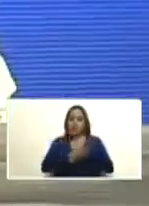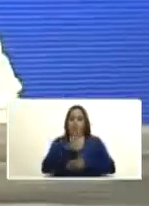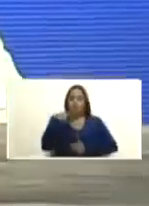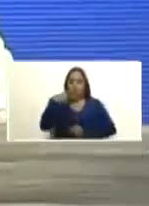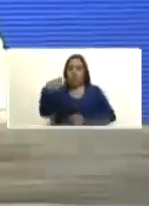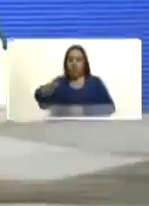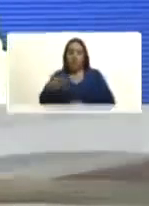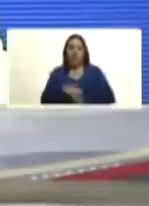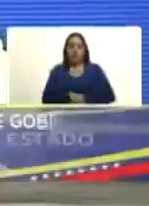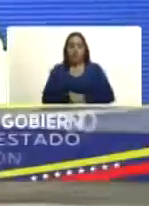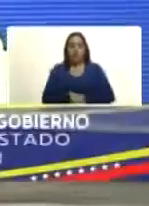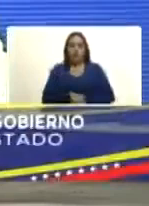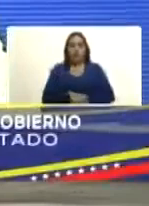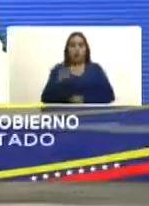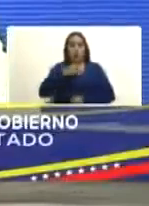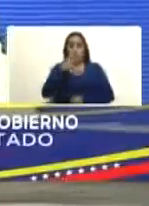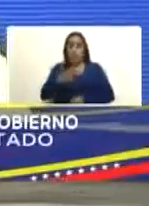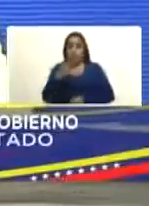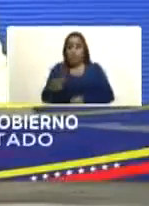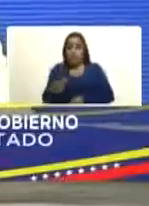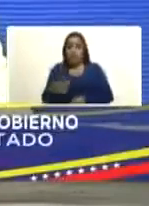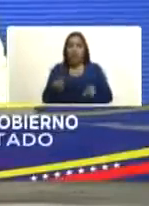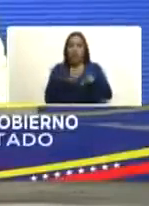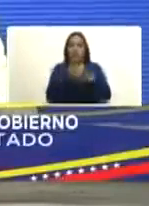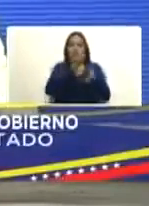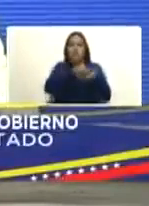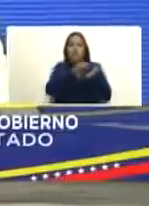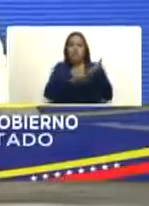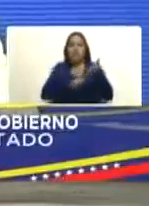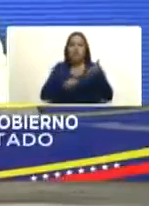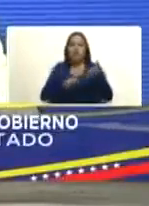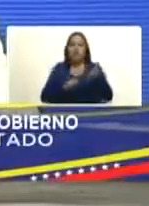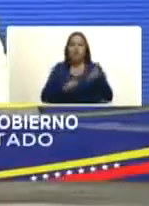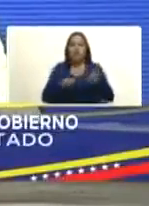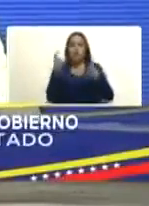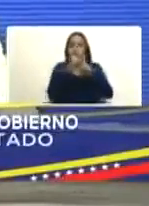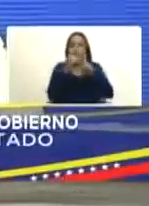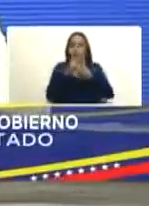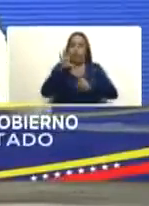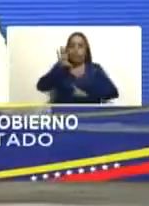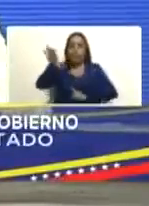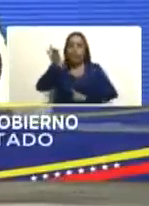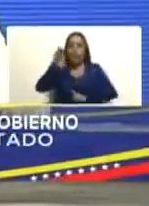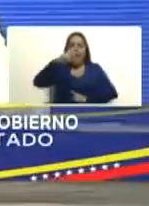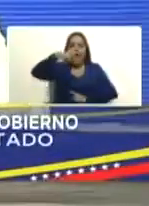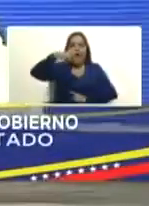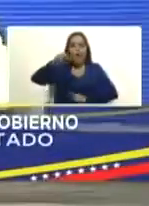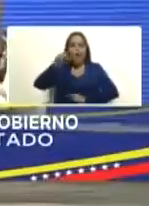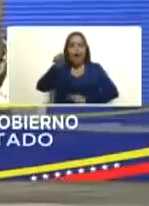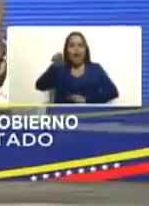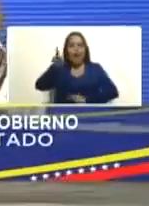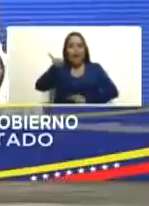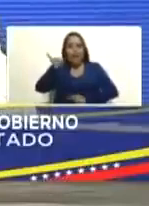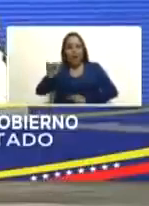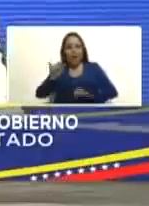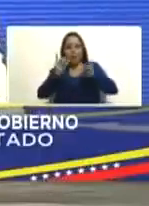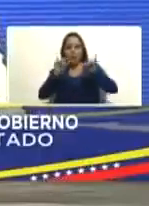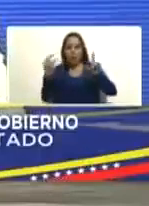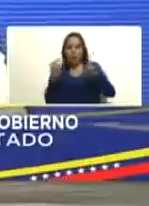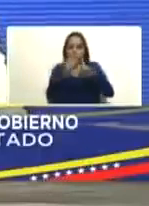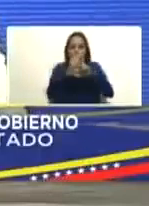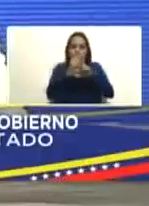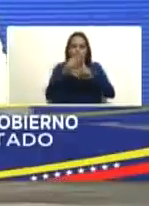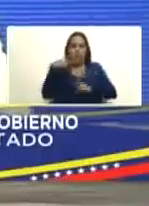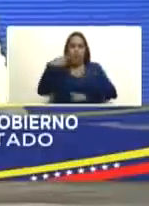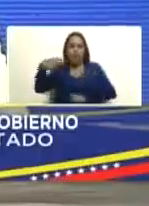con la P mayúscula con que se escribe patria la patria que nos pertenece a todos más